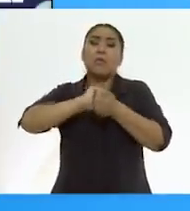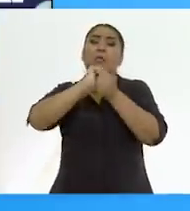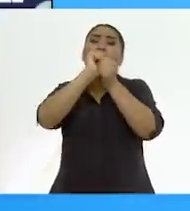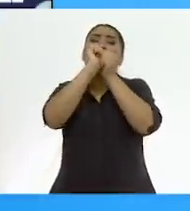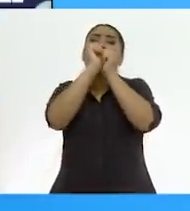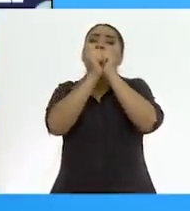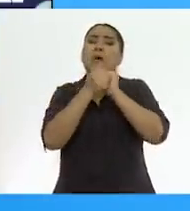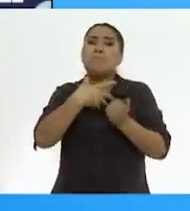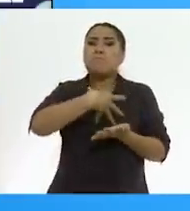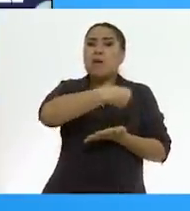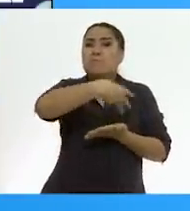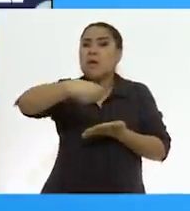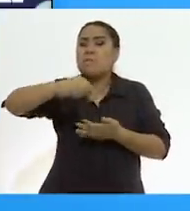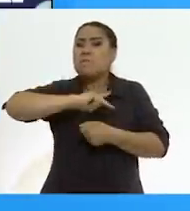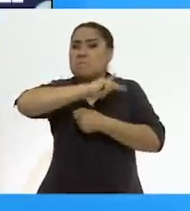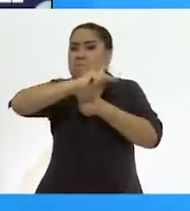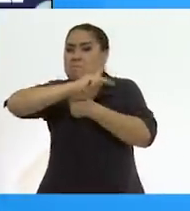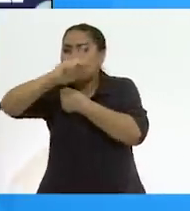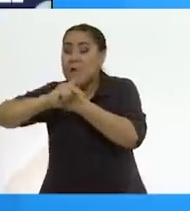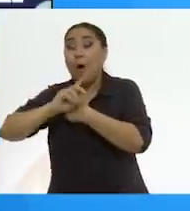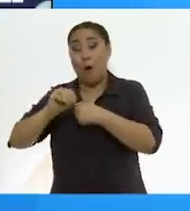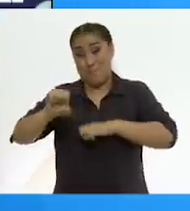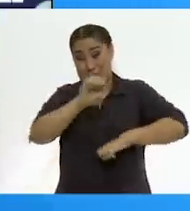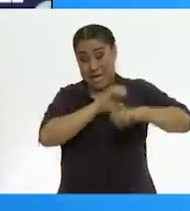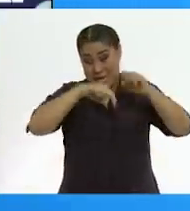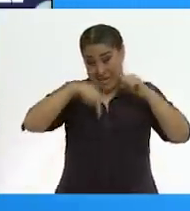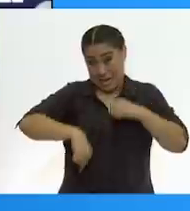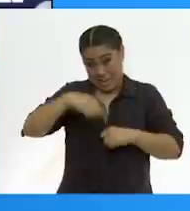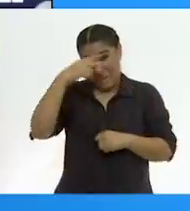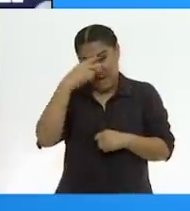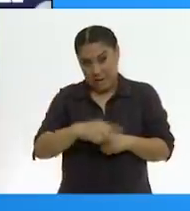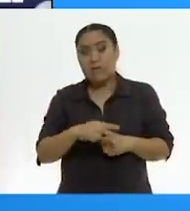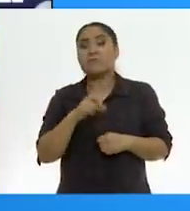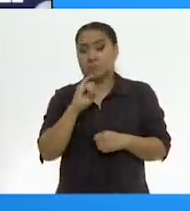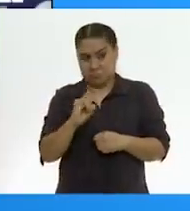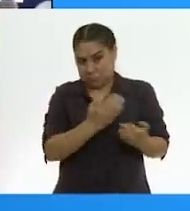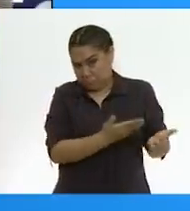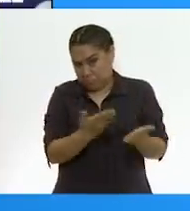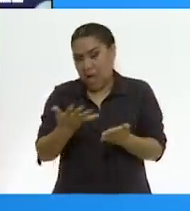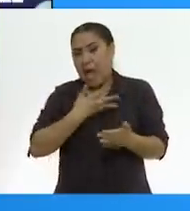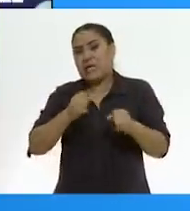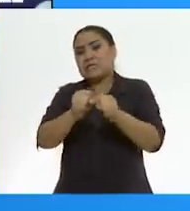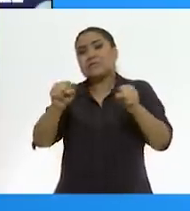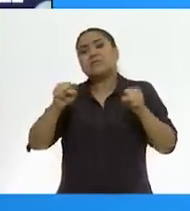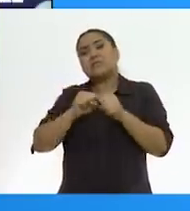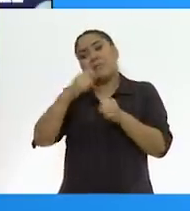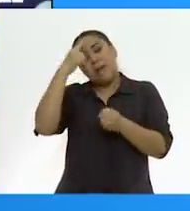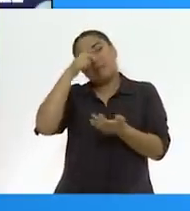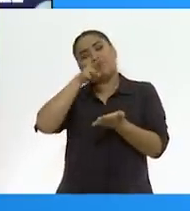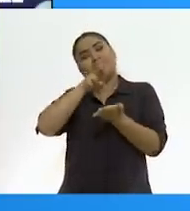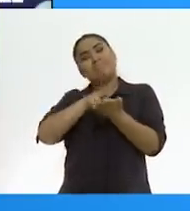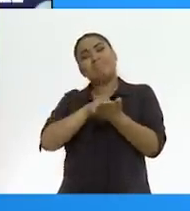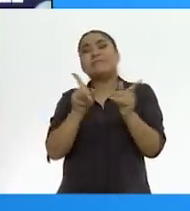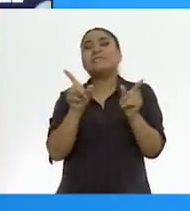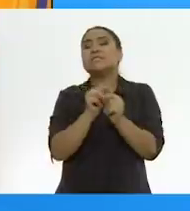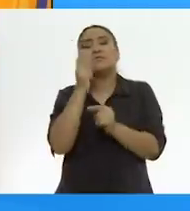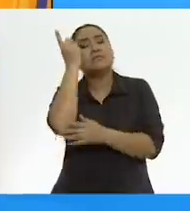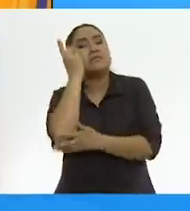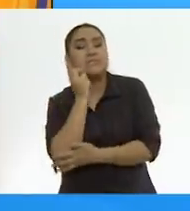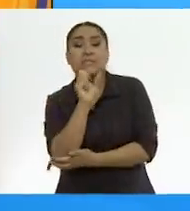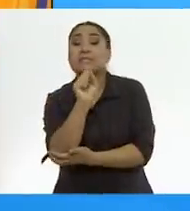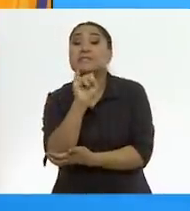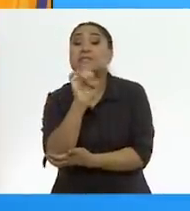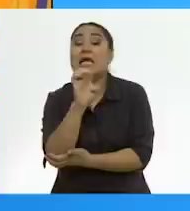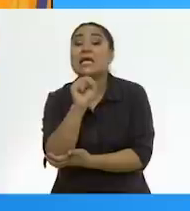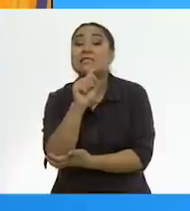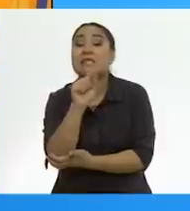en muchos países. Incluso algunas empresas en nuestro país ofrecen a sus empleados salas para tomar la siesta. ¡Ay,